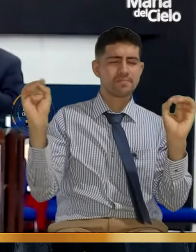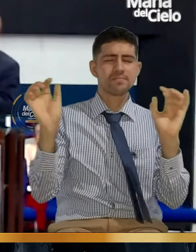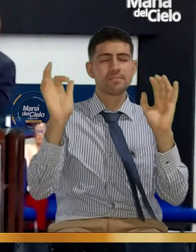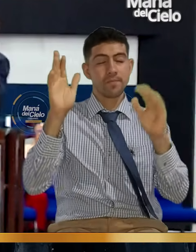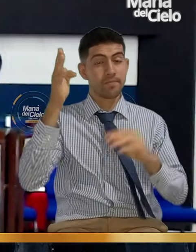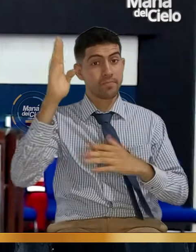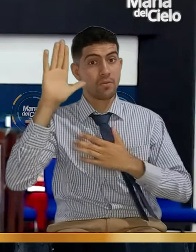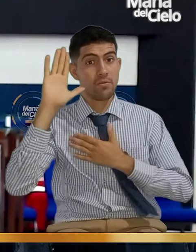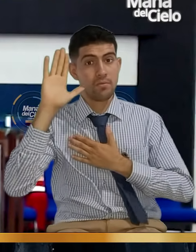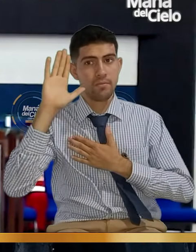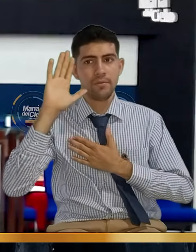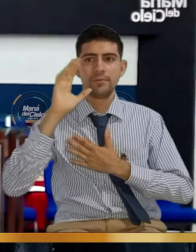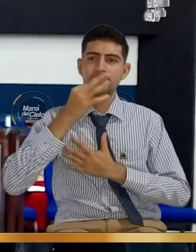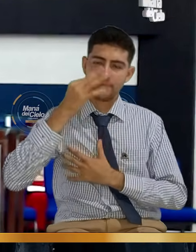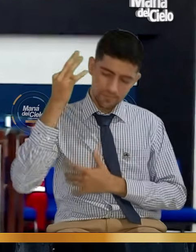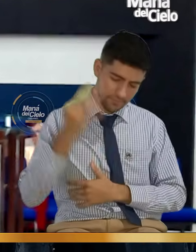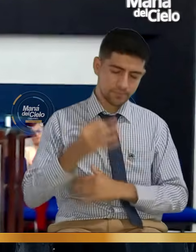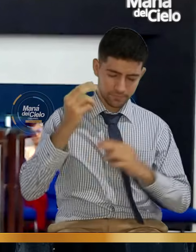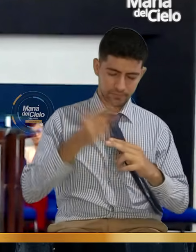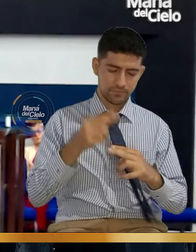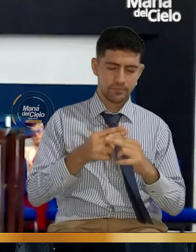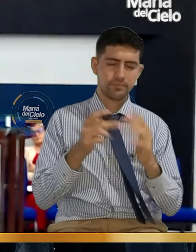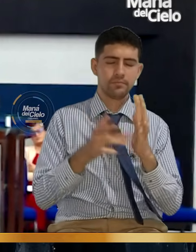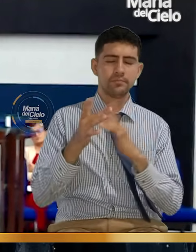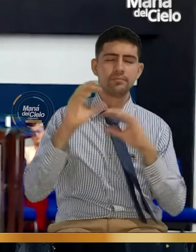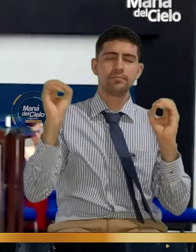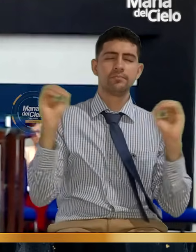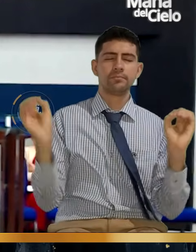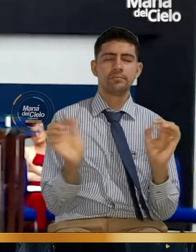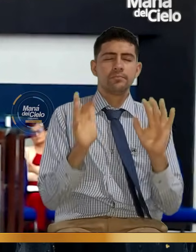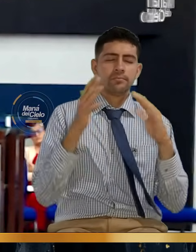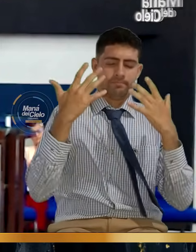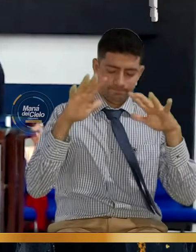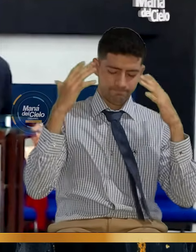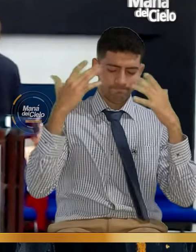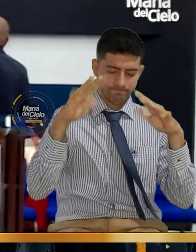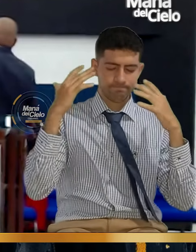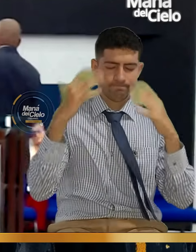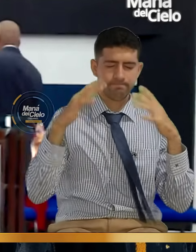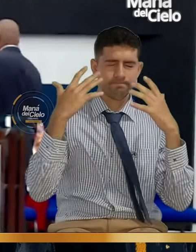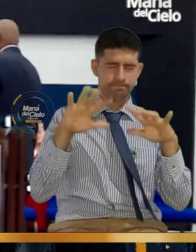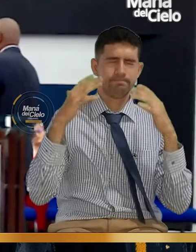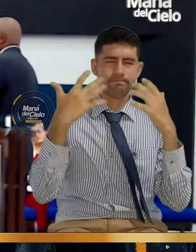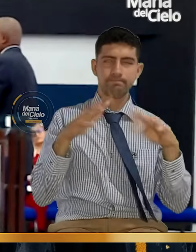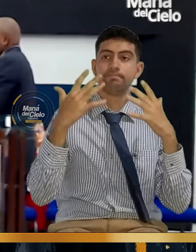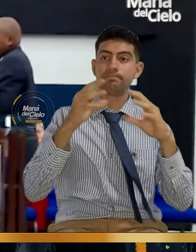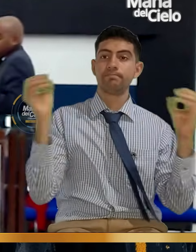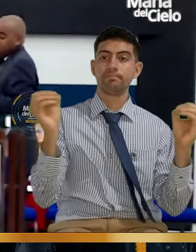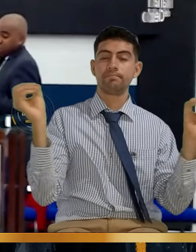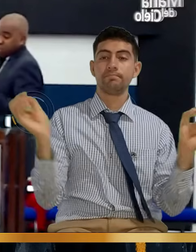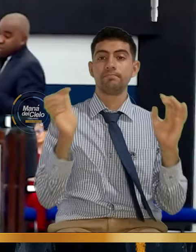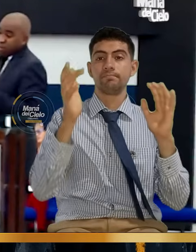Son fascinantes, son maravillosas. Hay que sacarle tiempo a esto.